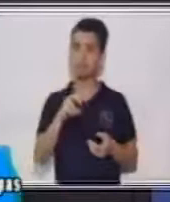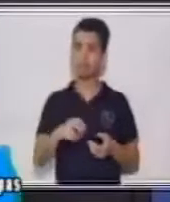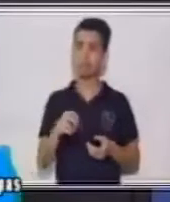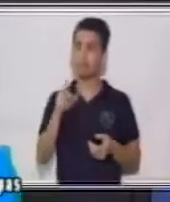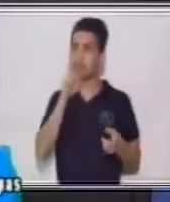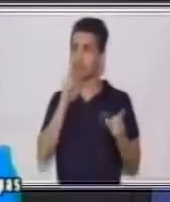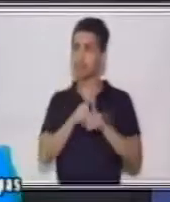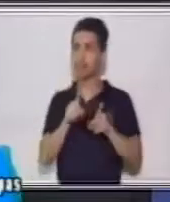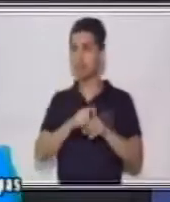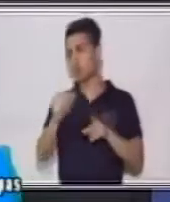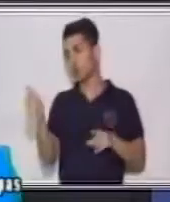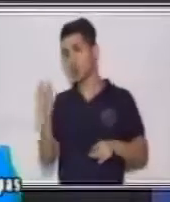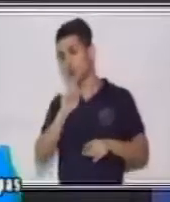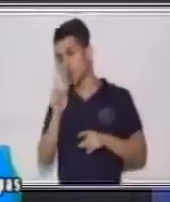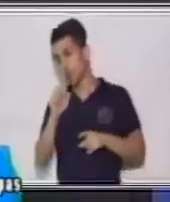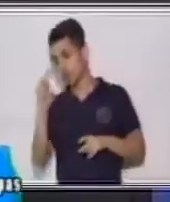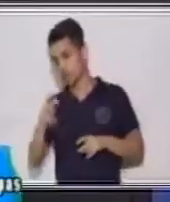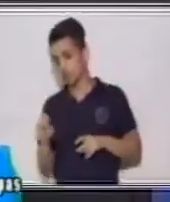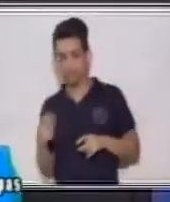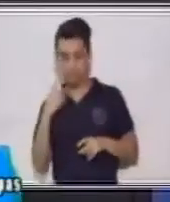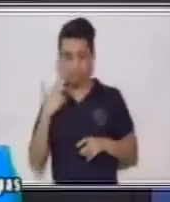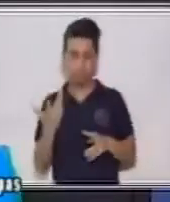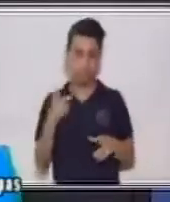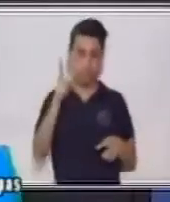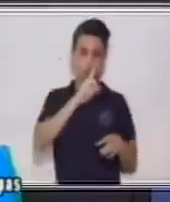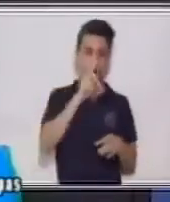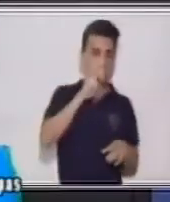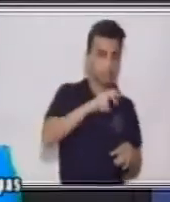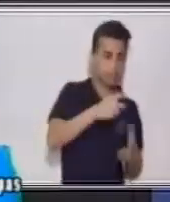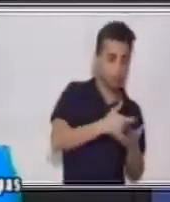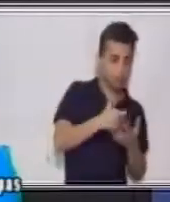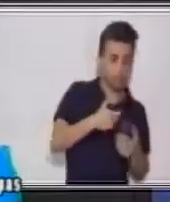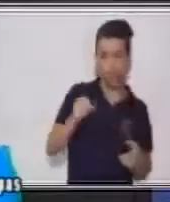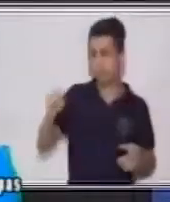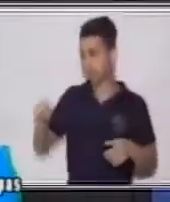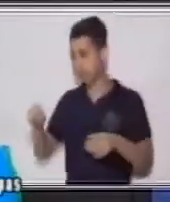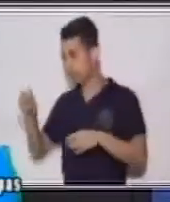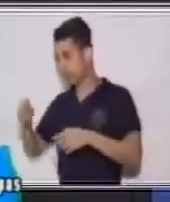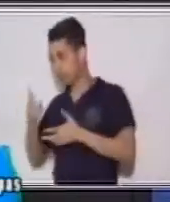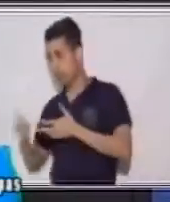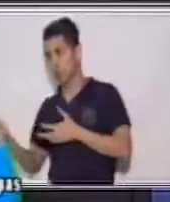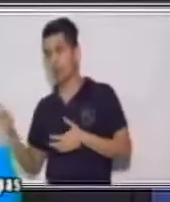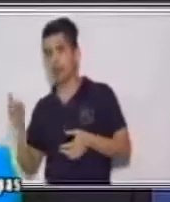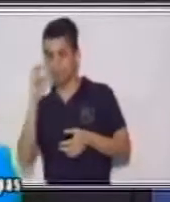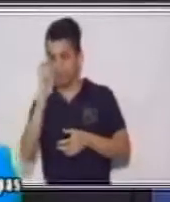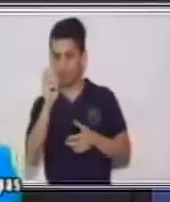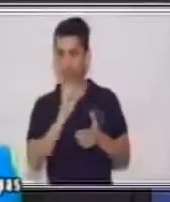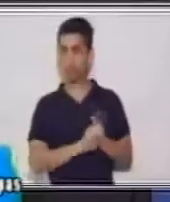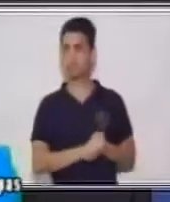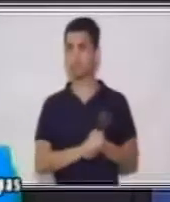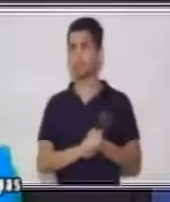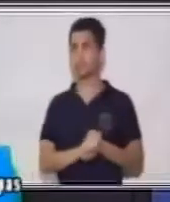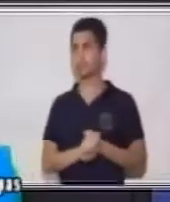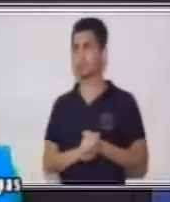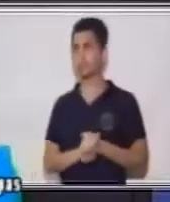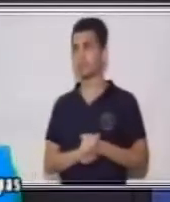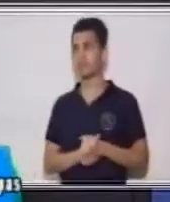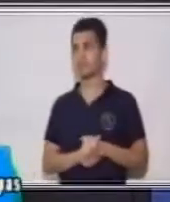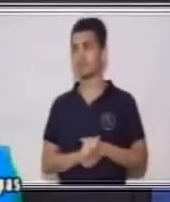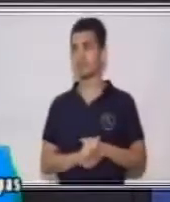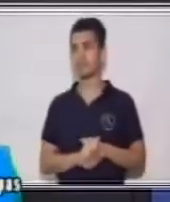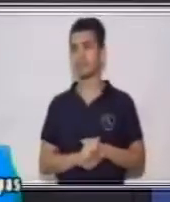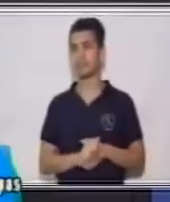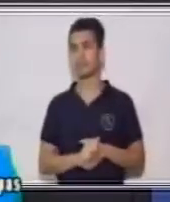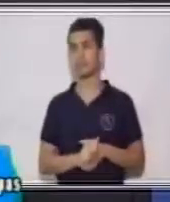de lo que no, entonces no es necesario comprarlo. Para eso es. Mejora el estudio